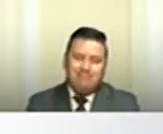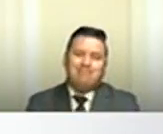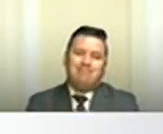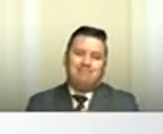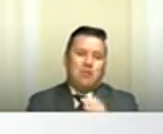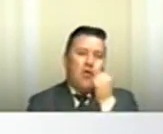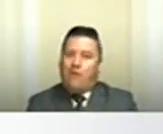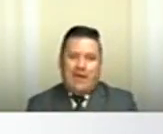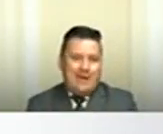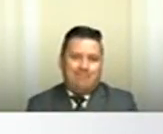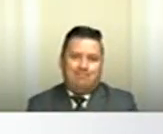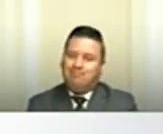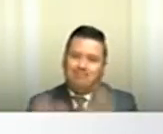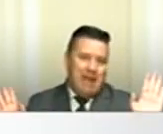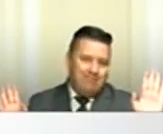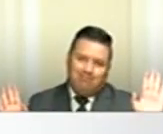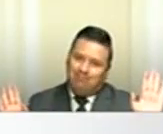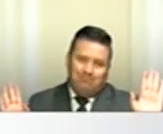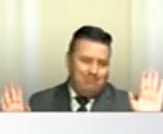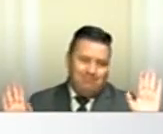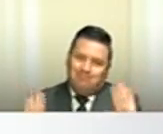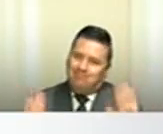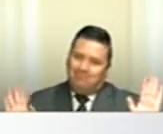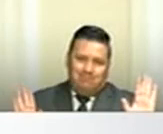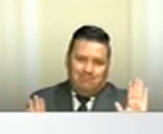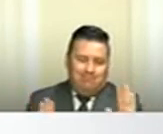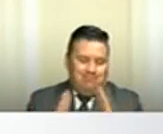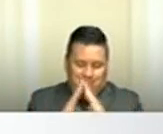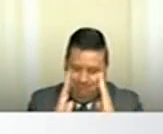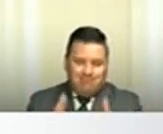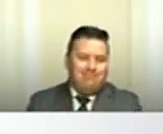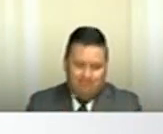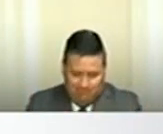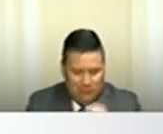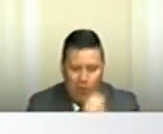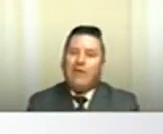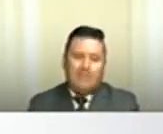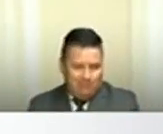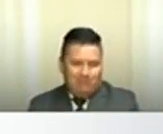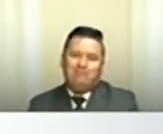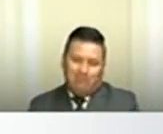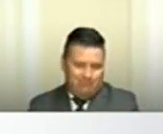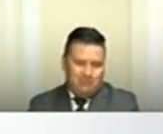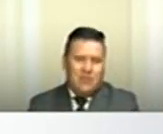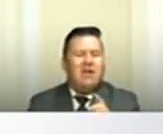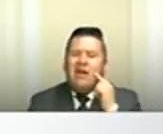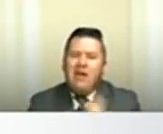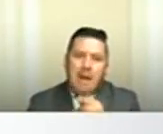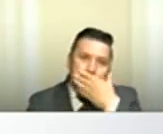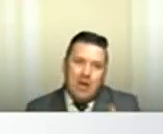preventivo obligatorio. Este aislamiento, que busca lo mejor de todos